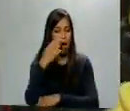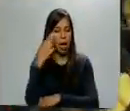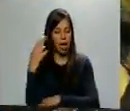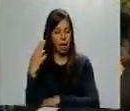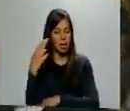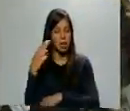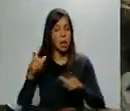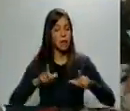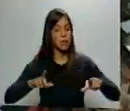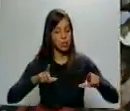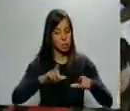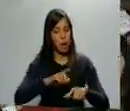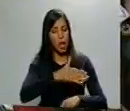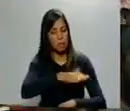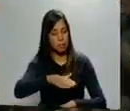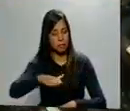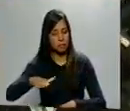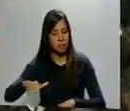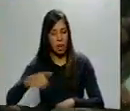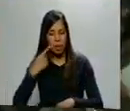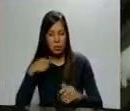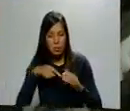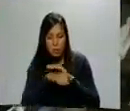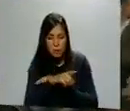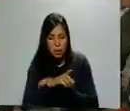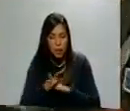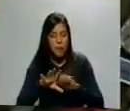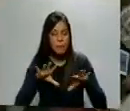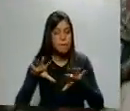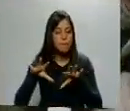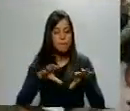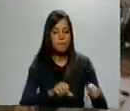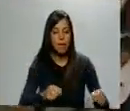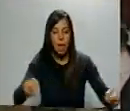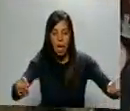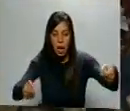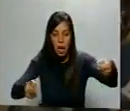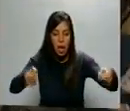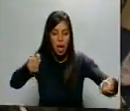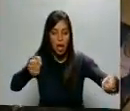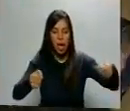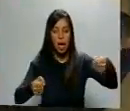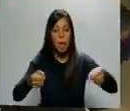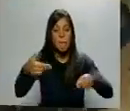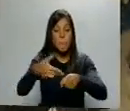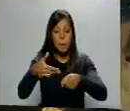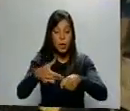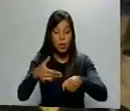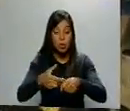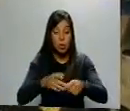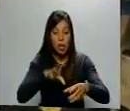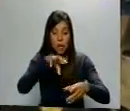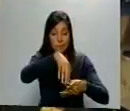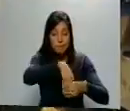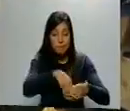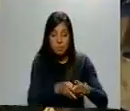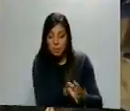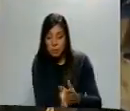los Curitos, fue incautada una gandola de combustible de gasoil